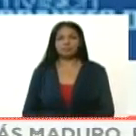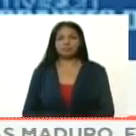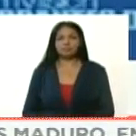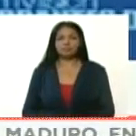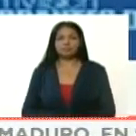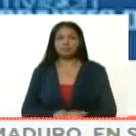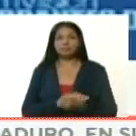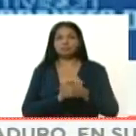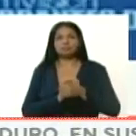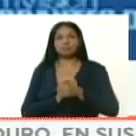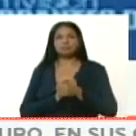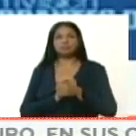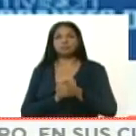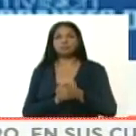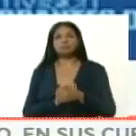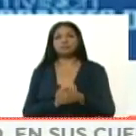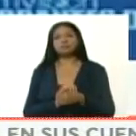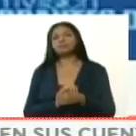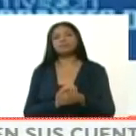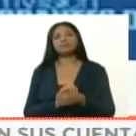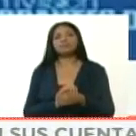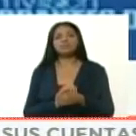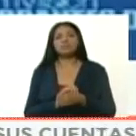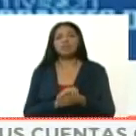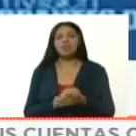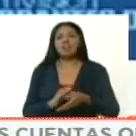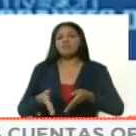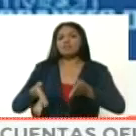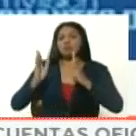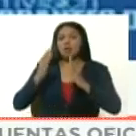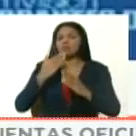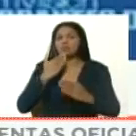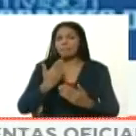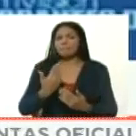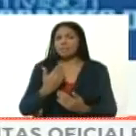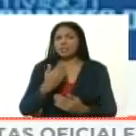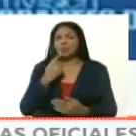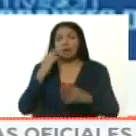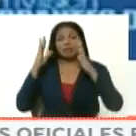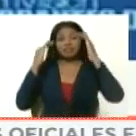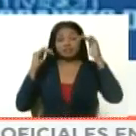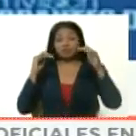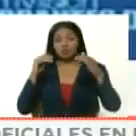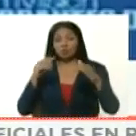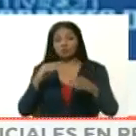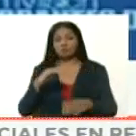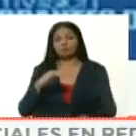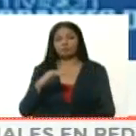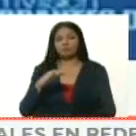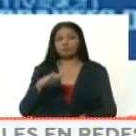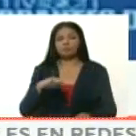En primer lugar, la infraestructura. Me están solicitando, atención, estaban suave.